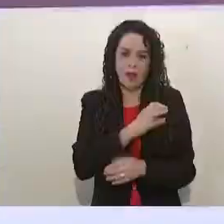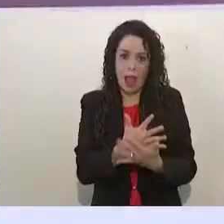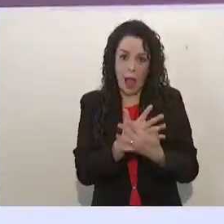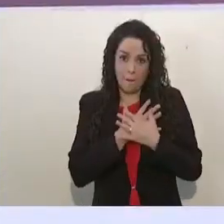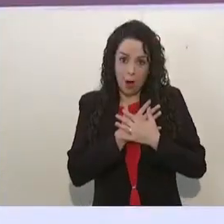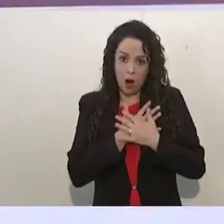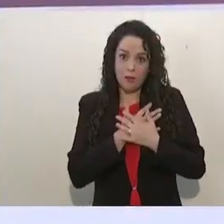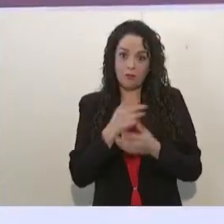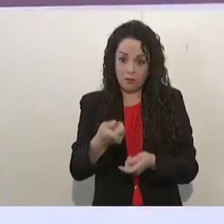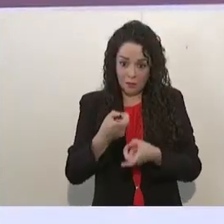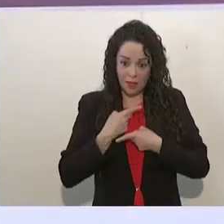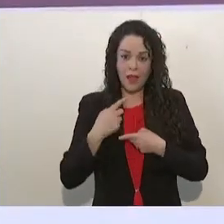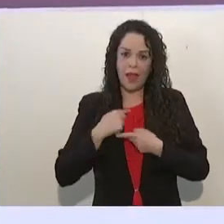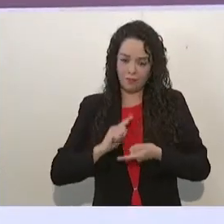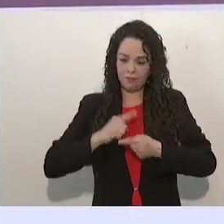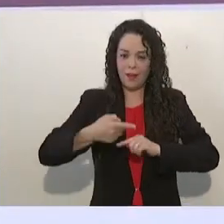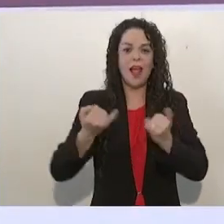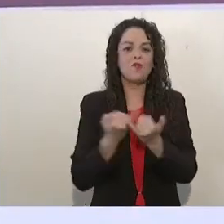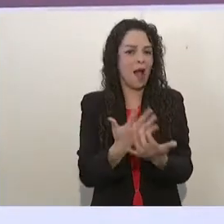paga.